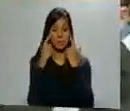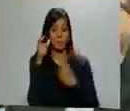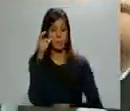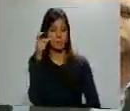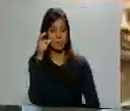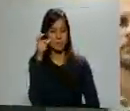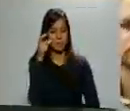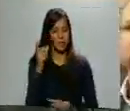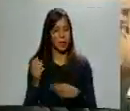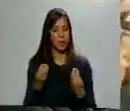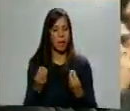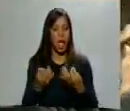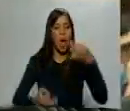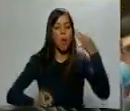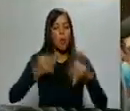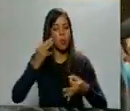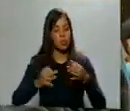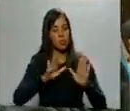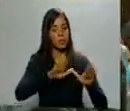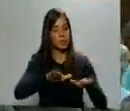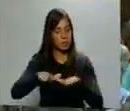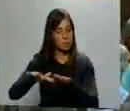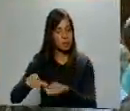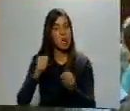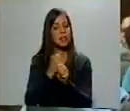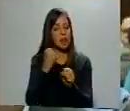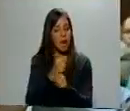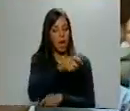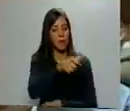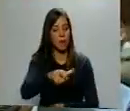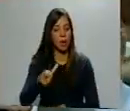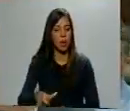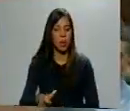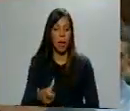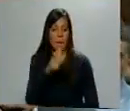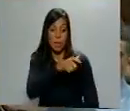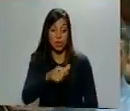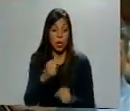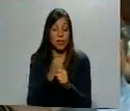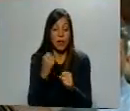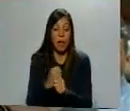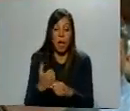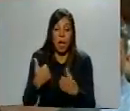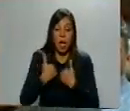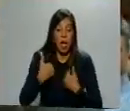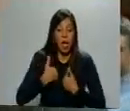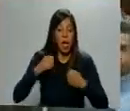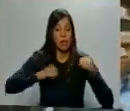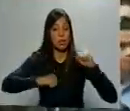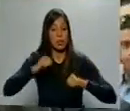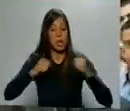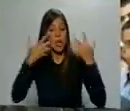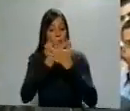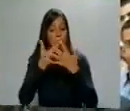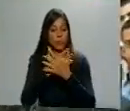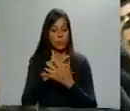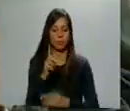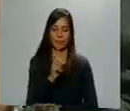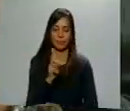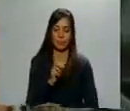para que se siga haciendo justicia con los trabajadores, para que no haya incertidumbre con los trabajadores y las trabajadoras, para que la